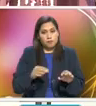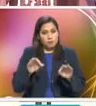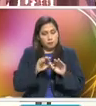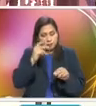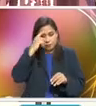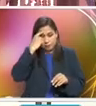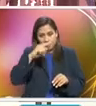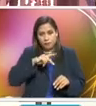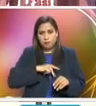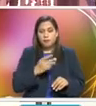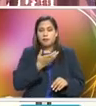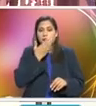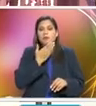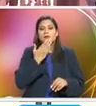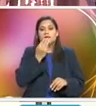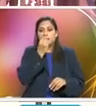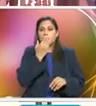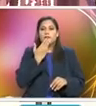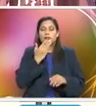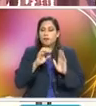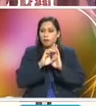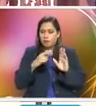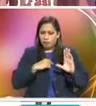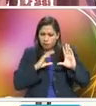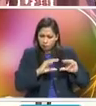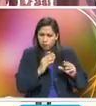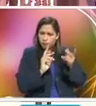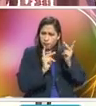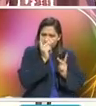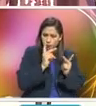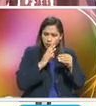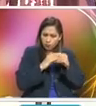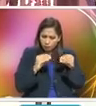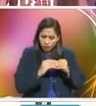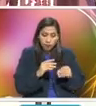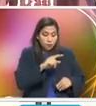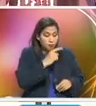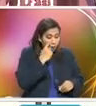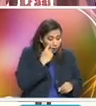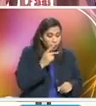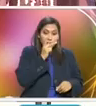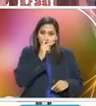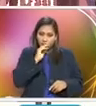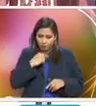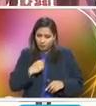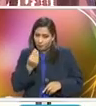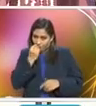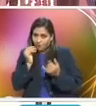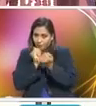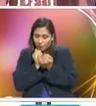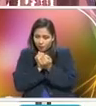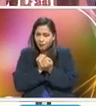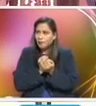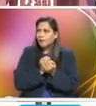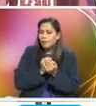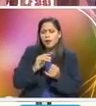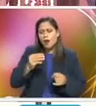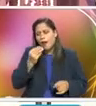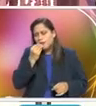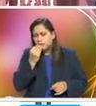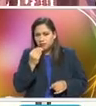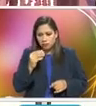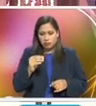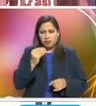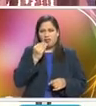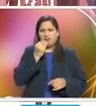nuestros hábitos. Sí, si yo le enseño que puedo comer verduras y frutas, mamá y papá los están comiendo de forma agradable, amigable, no